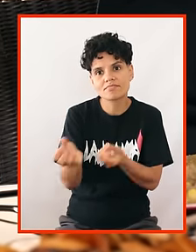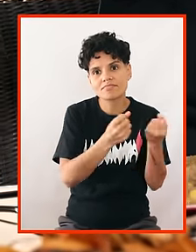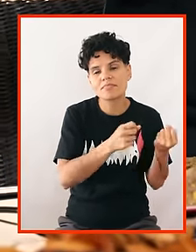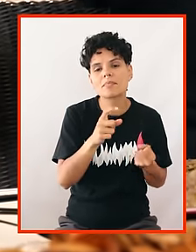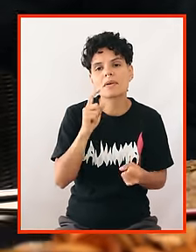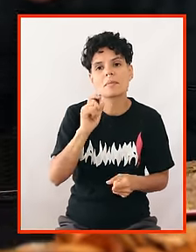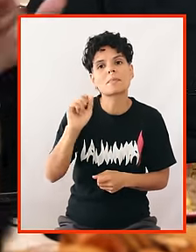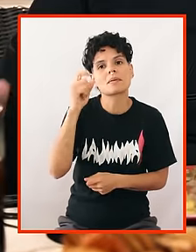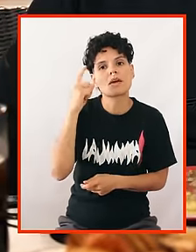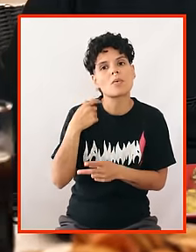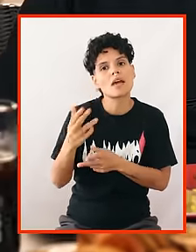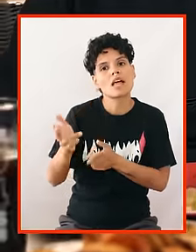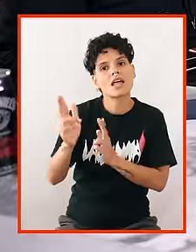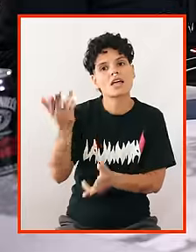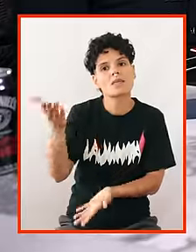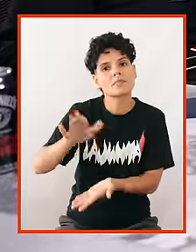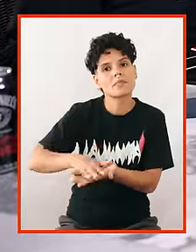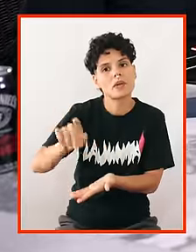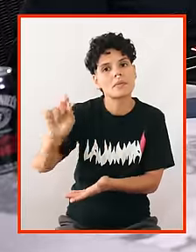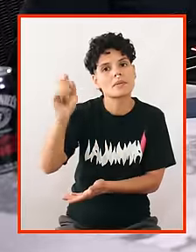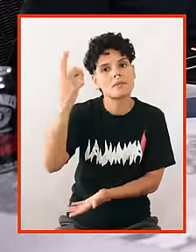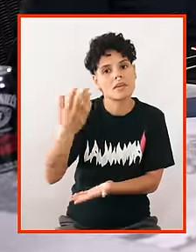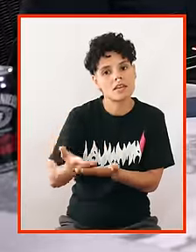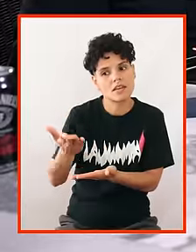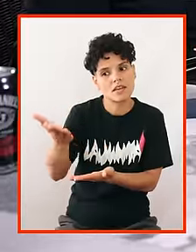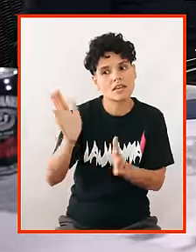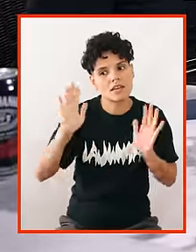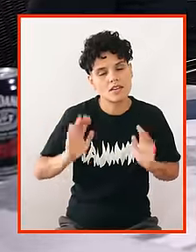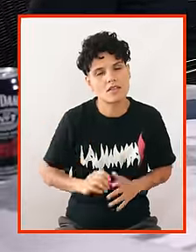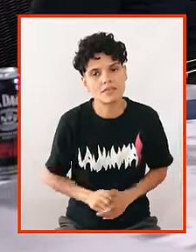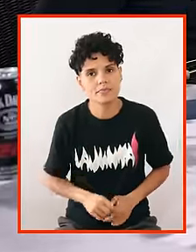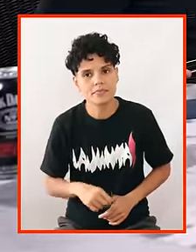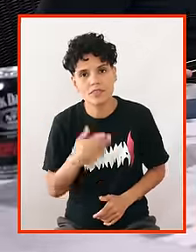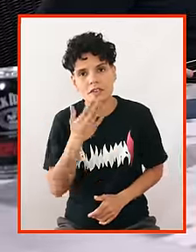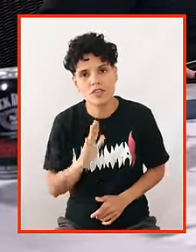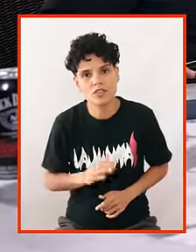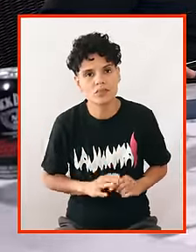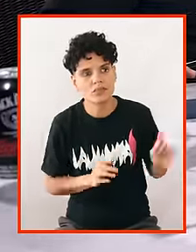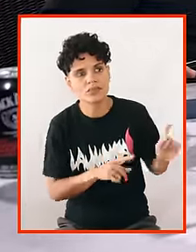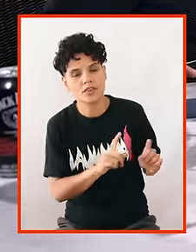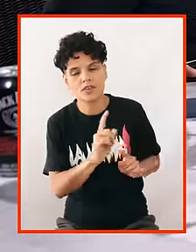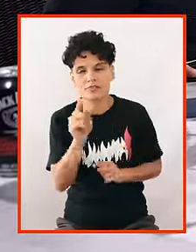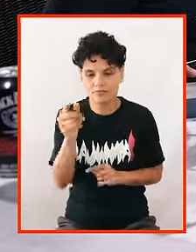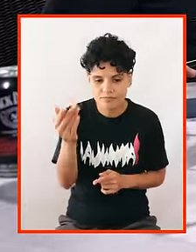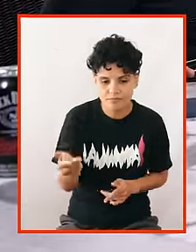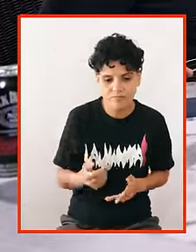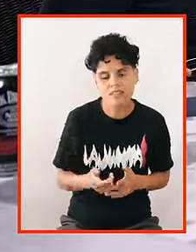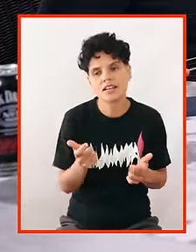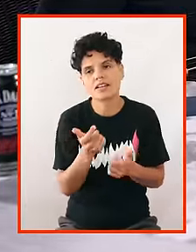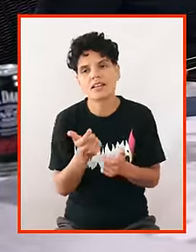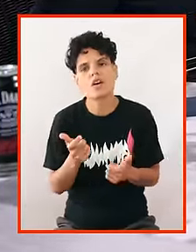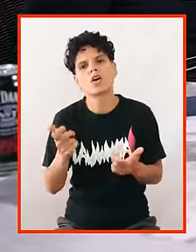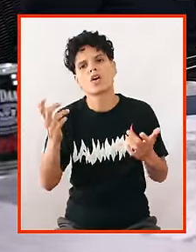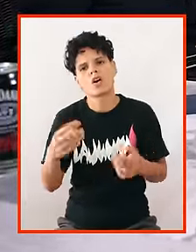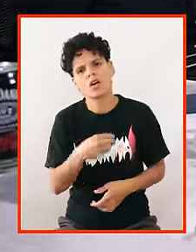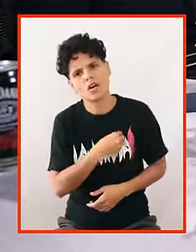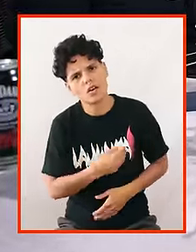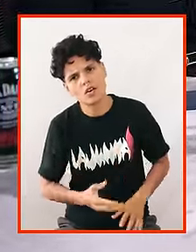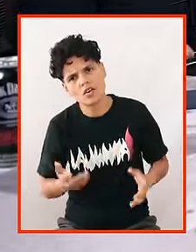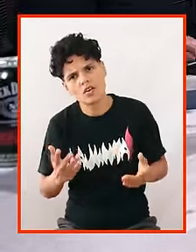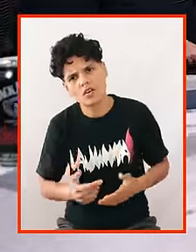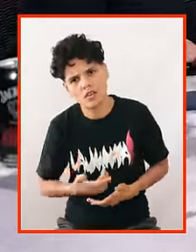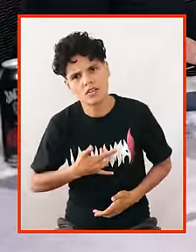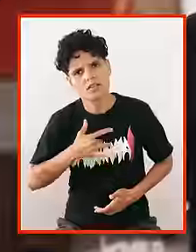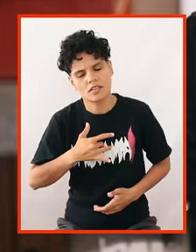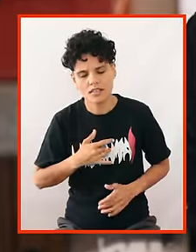primero, digamos. No riamos lo que está pasando, no, de verdad. El humor negro me gusta, pero no. Paremos ahí,